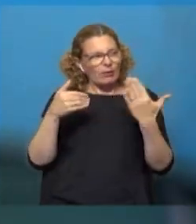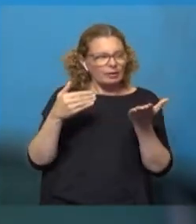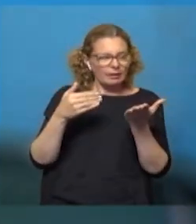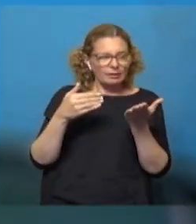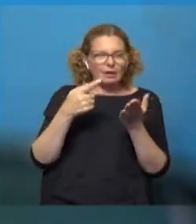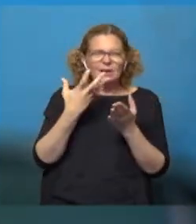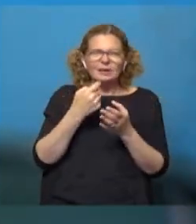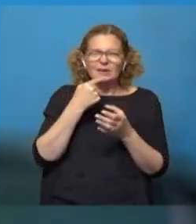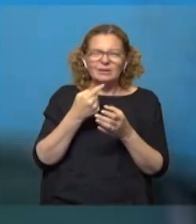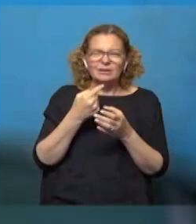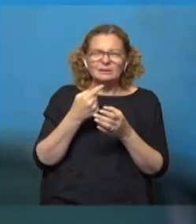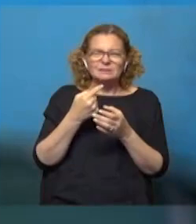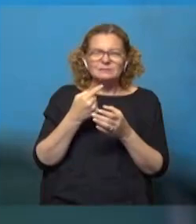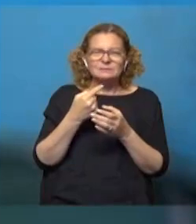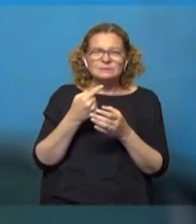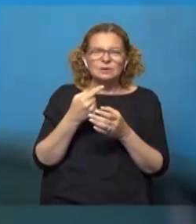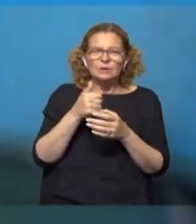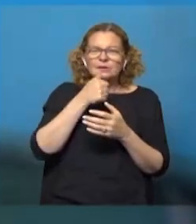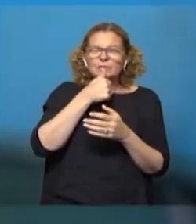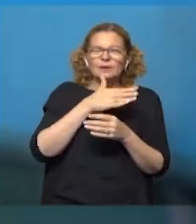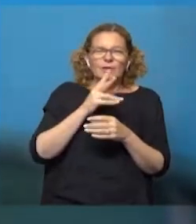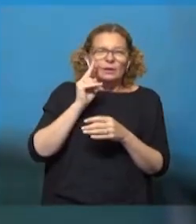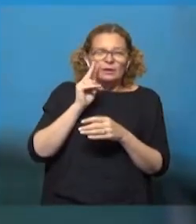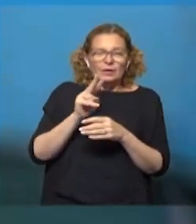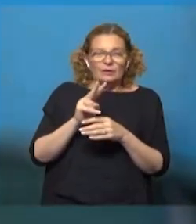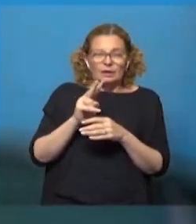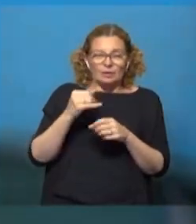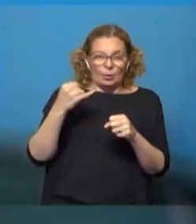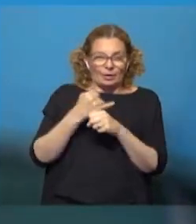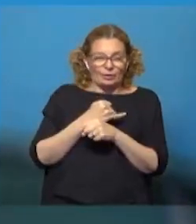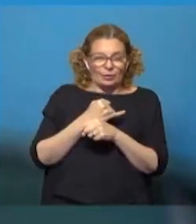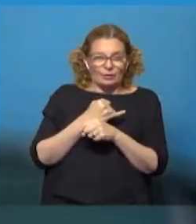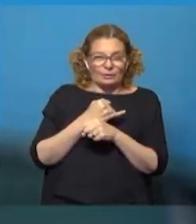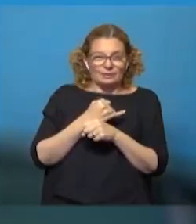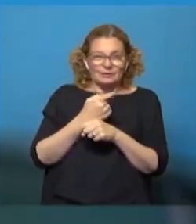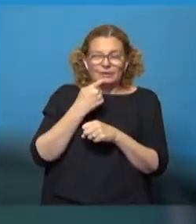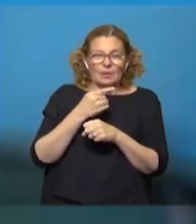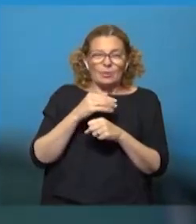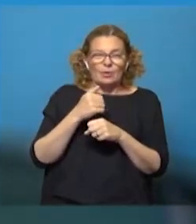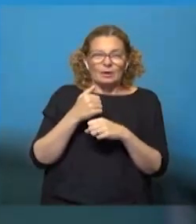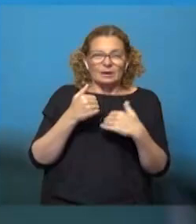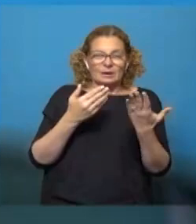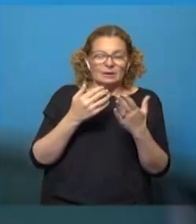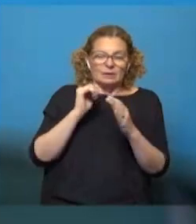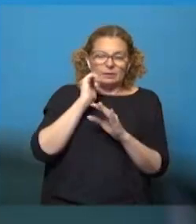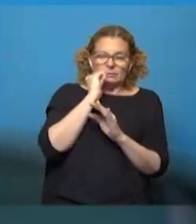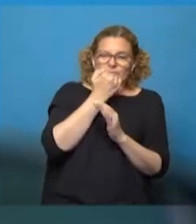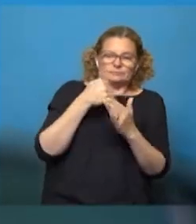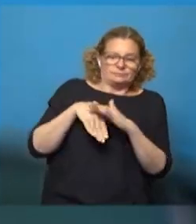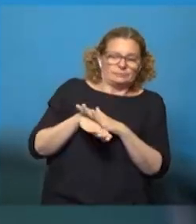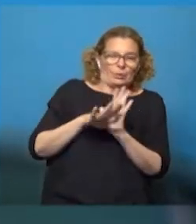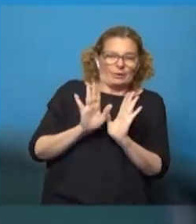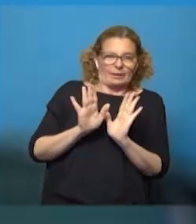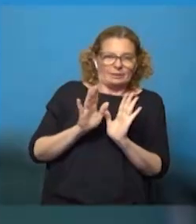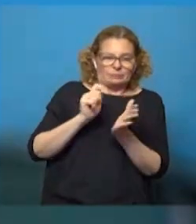implica suponer que un historiador que ve un error de digamos en la izquierda trataría de ocultarlo otra